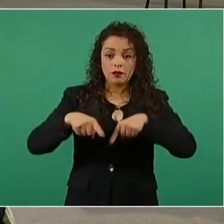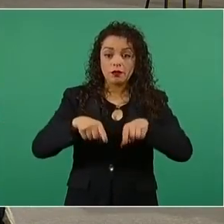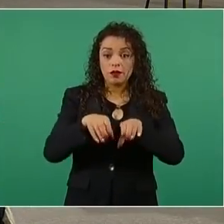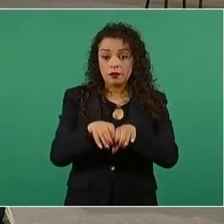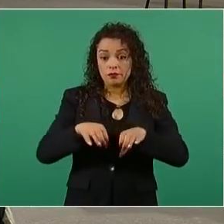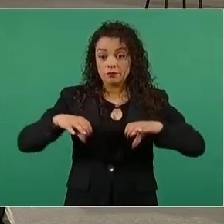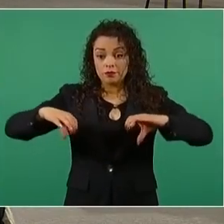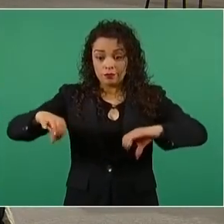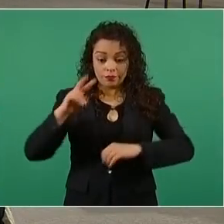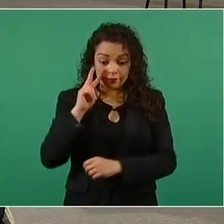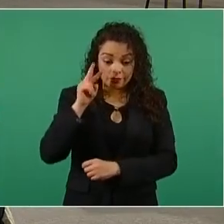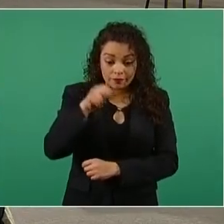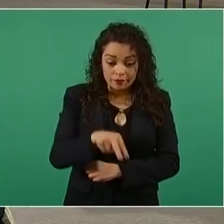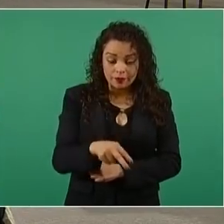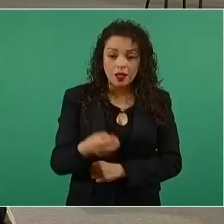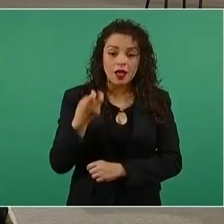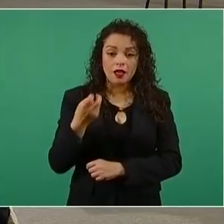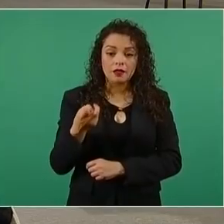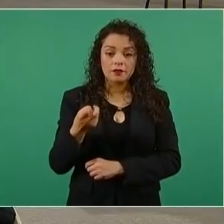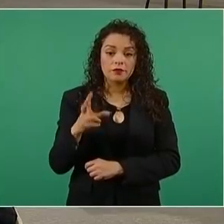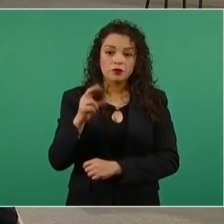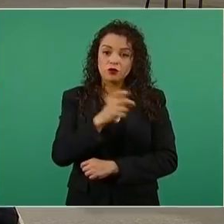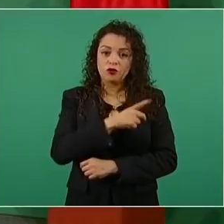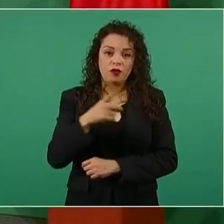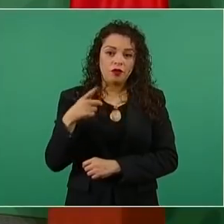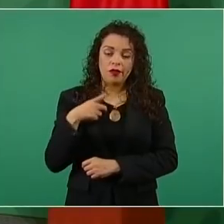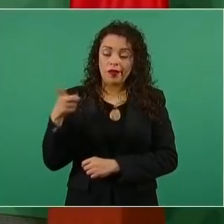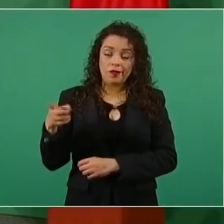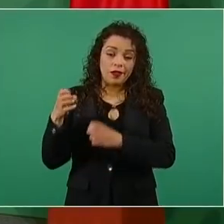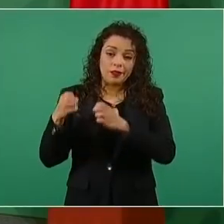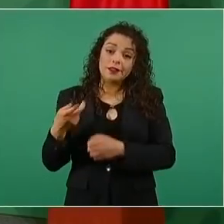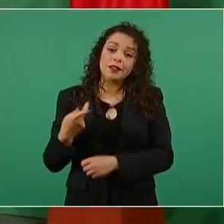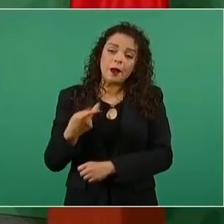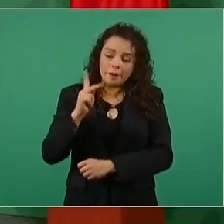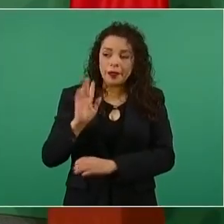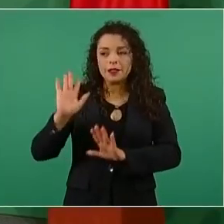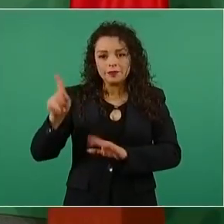bien que no debería de estar ahí. Y